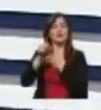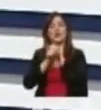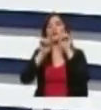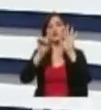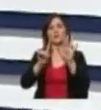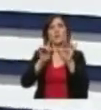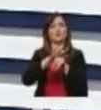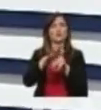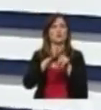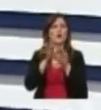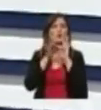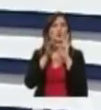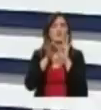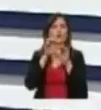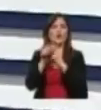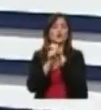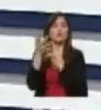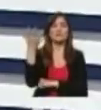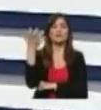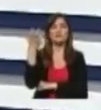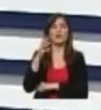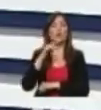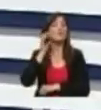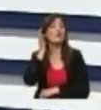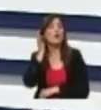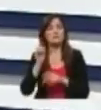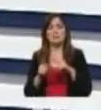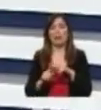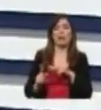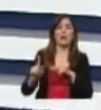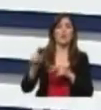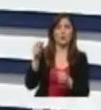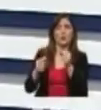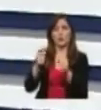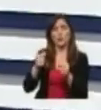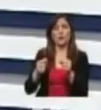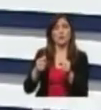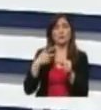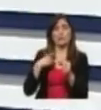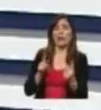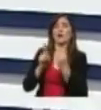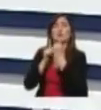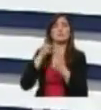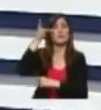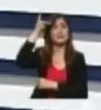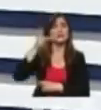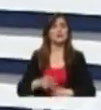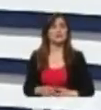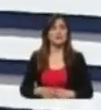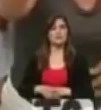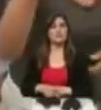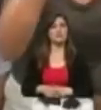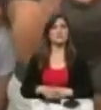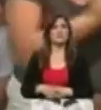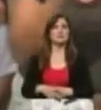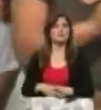que fue manoseada por un compañero de 15. La mujer logró salir de la institución en un vehículo para evitar encontrarse con los padres.